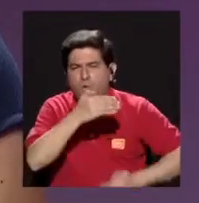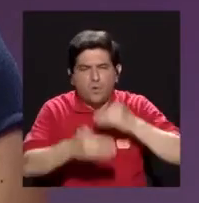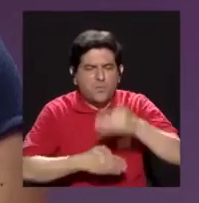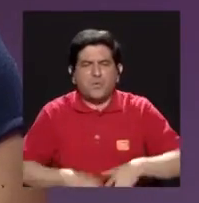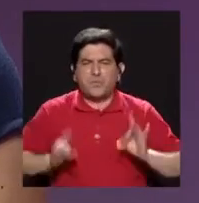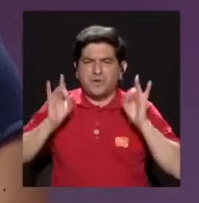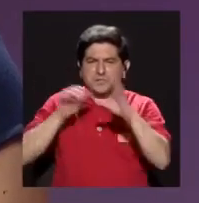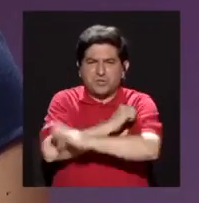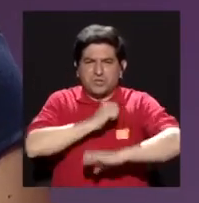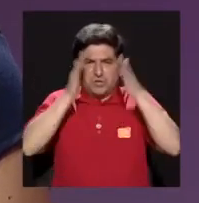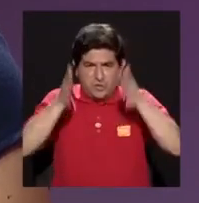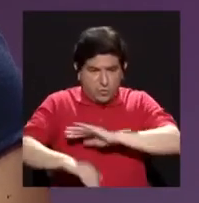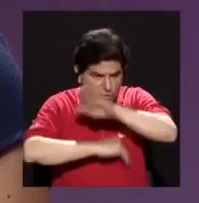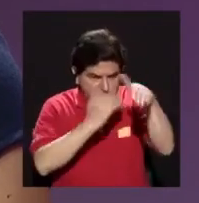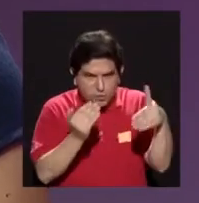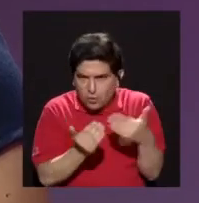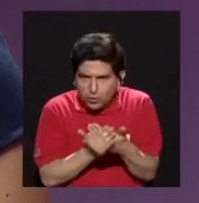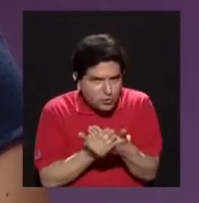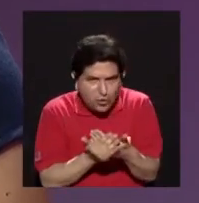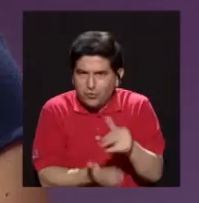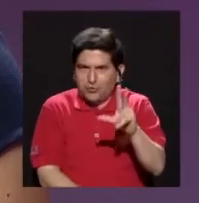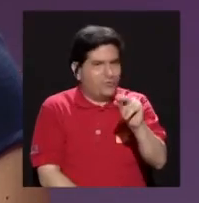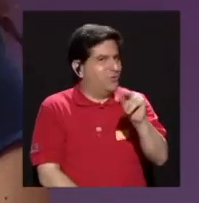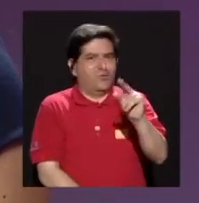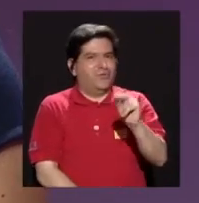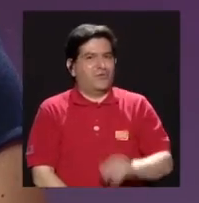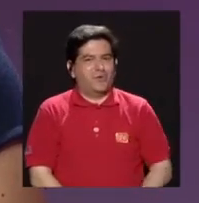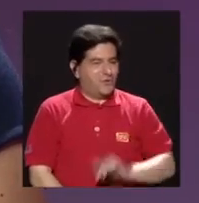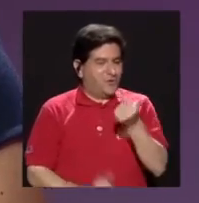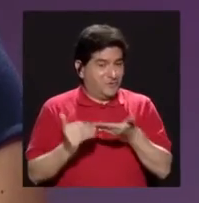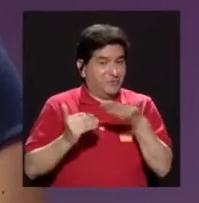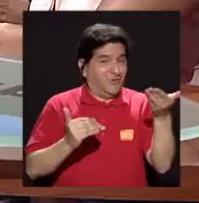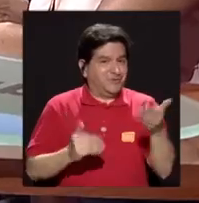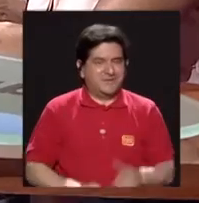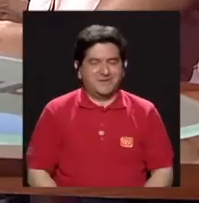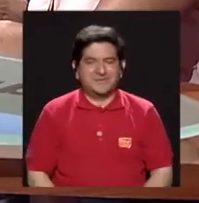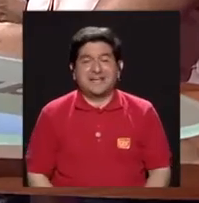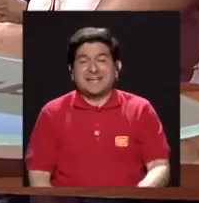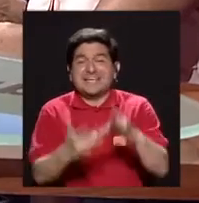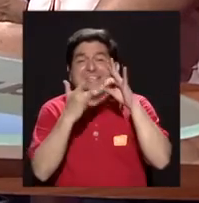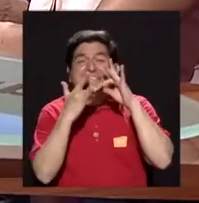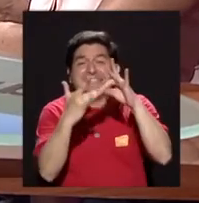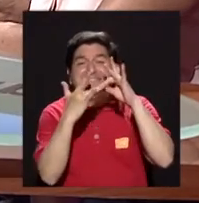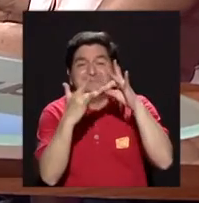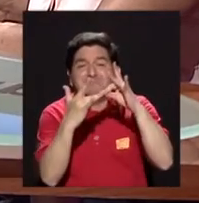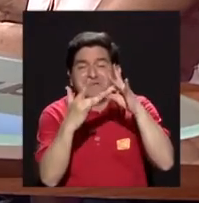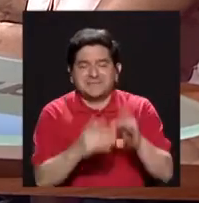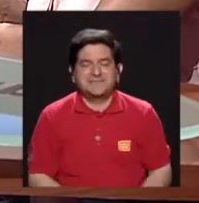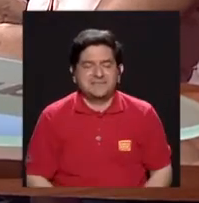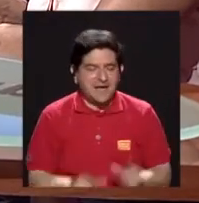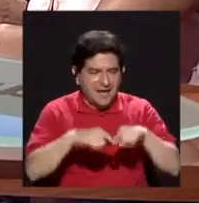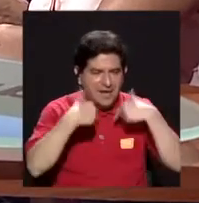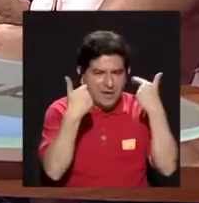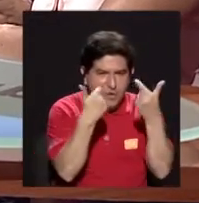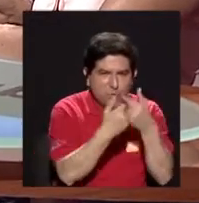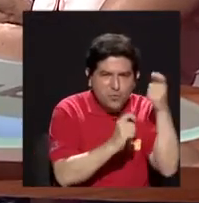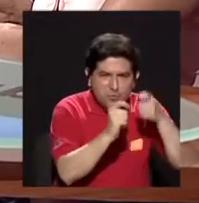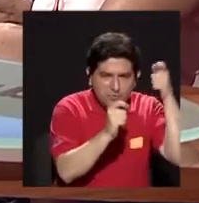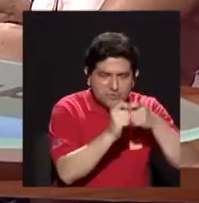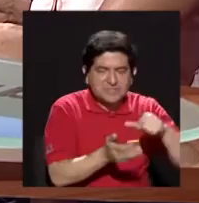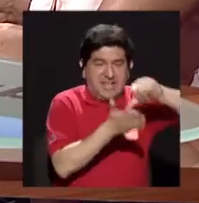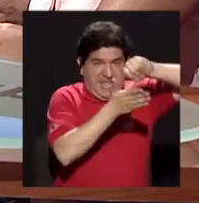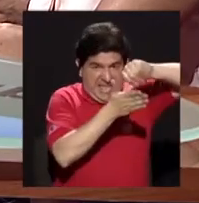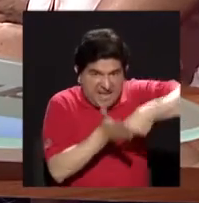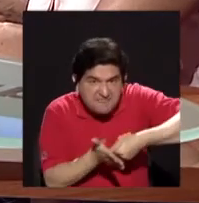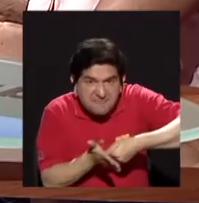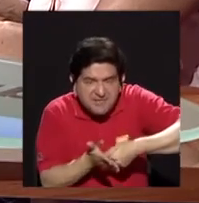xenófobas no es con todos los extranjeros, ¿verdad? Ahí no. Hay otro elemento, ¿verdad? Es particularmente, bueno, con ciertas nacionalidades y muy